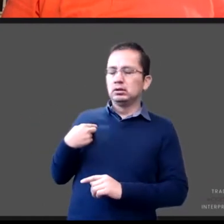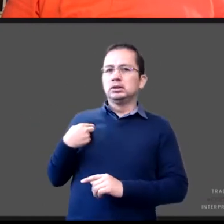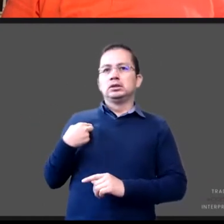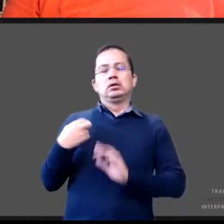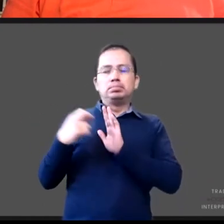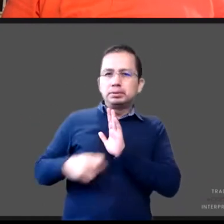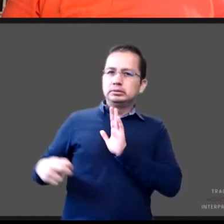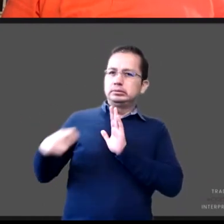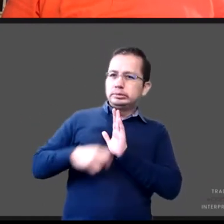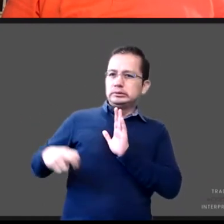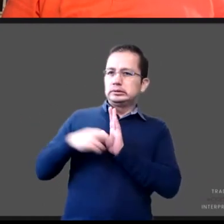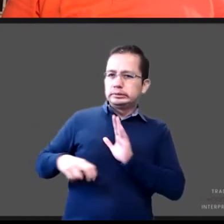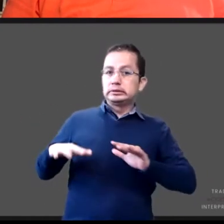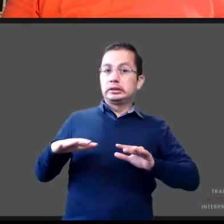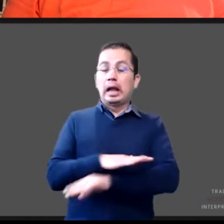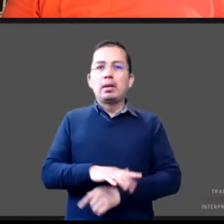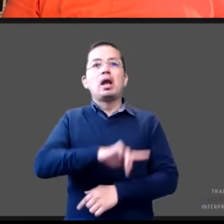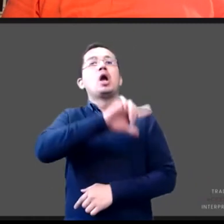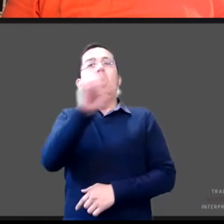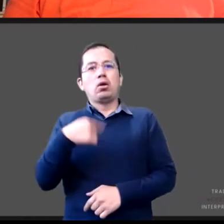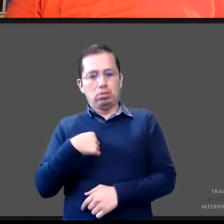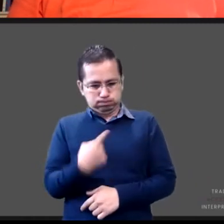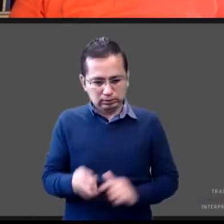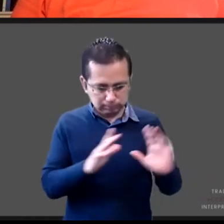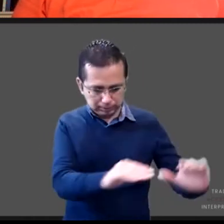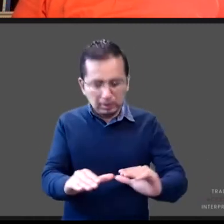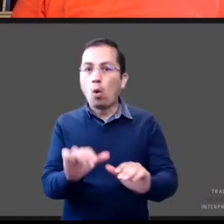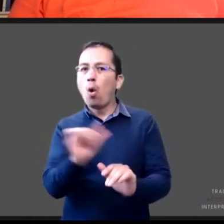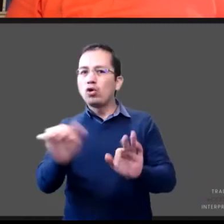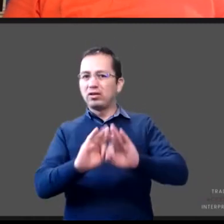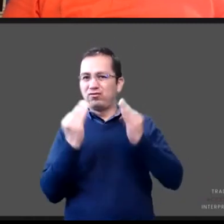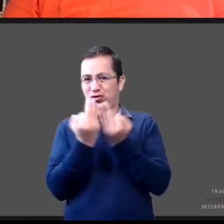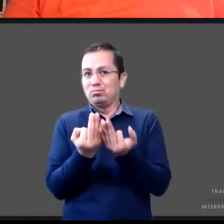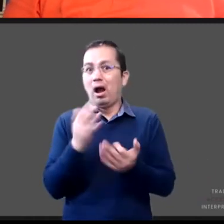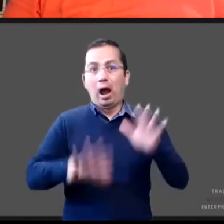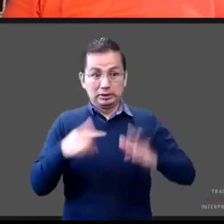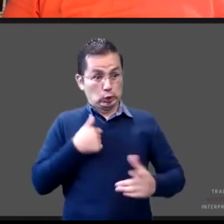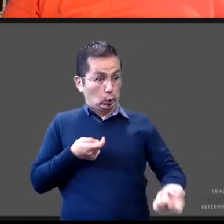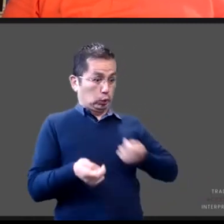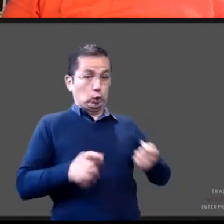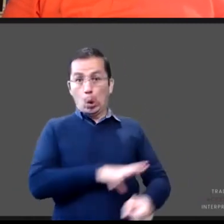coincido completamente con Luis, el tema de la educación inicial es,